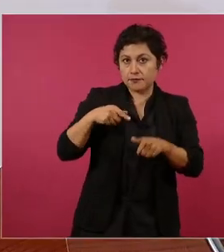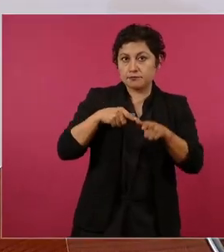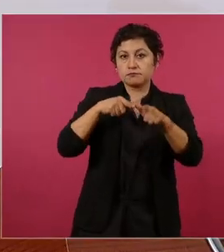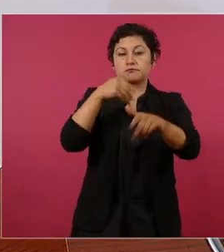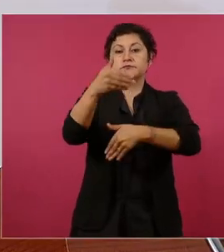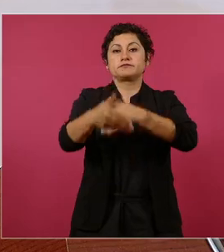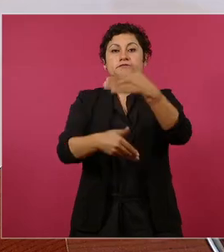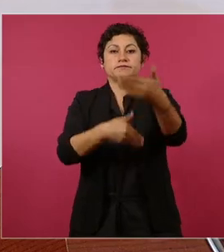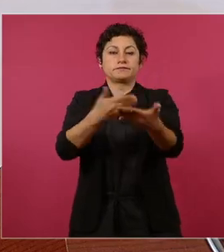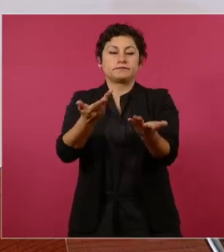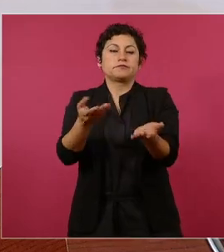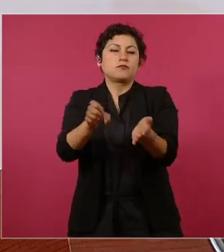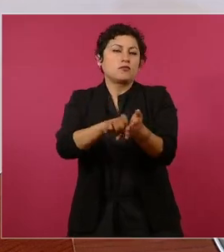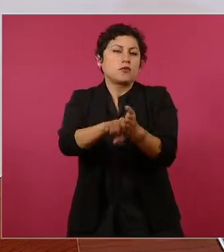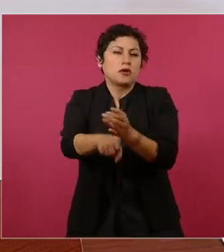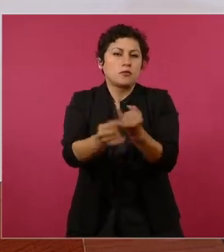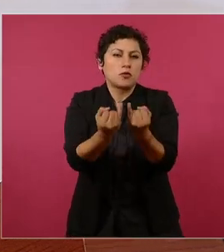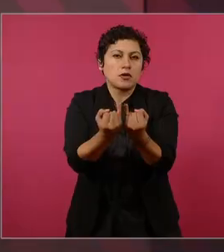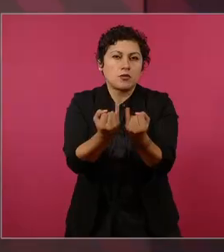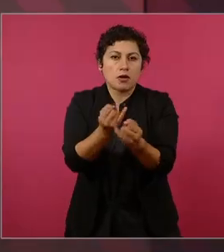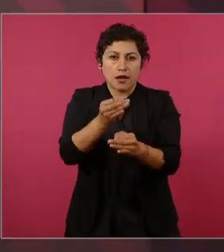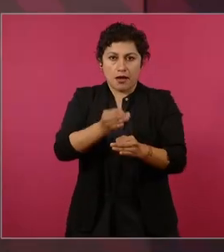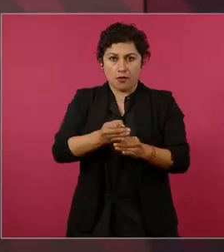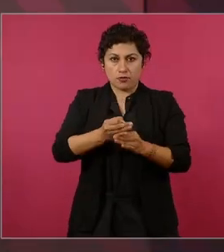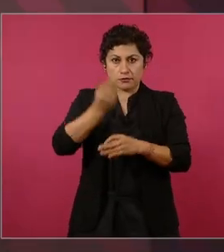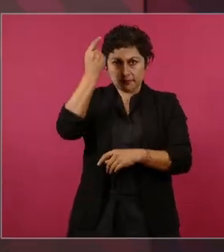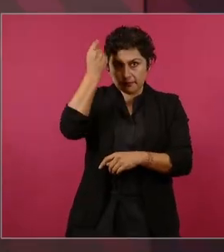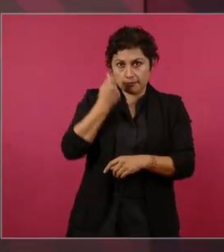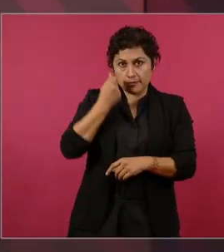¿Cómo estamos resolviendo lo de las pensiones?